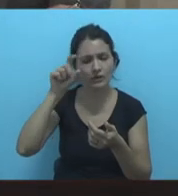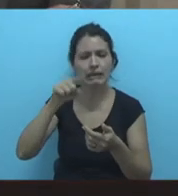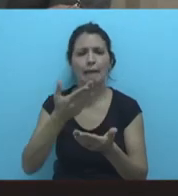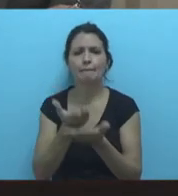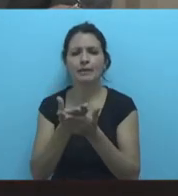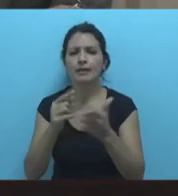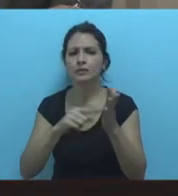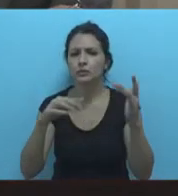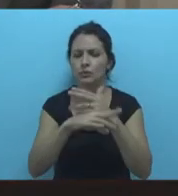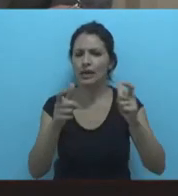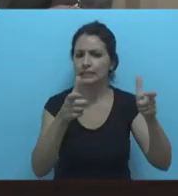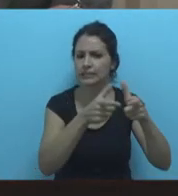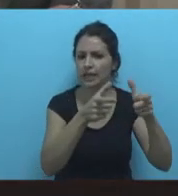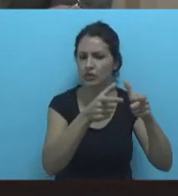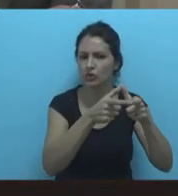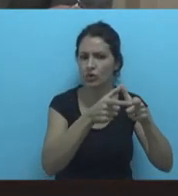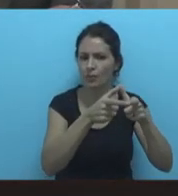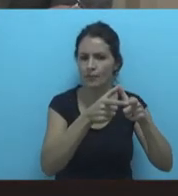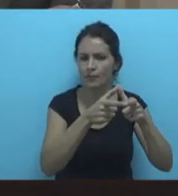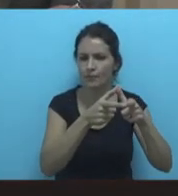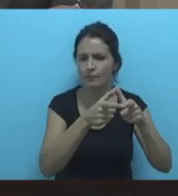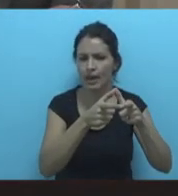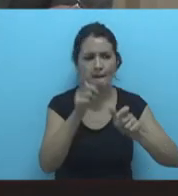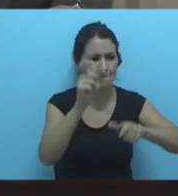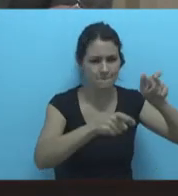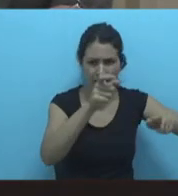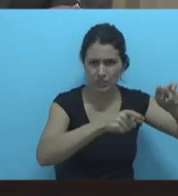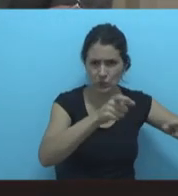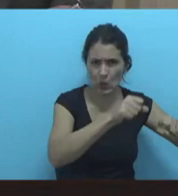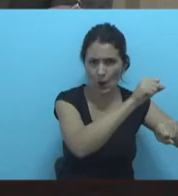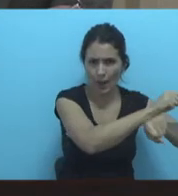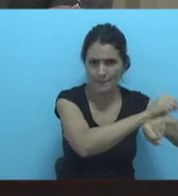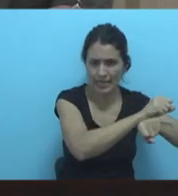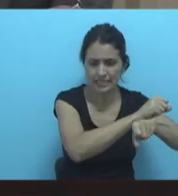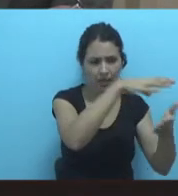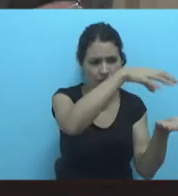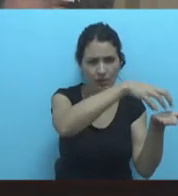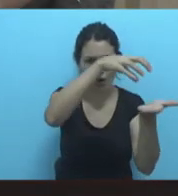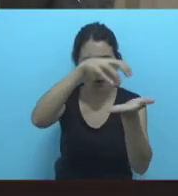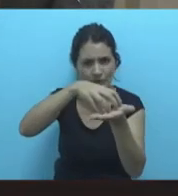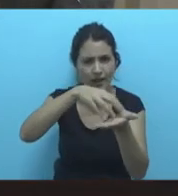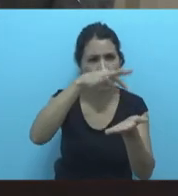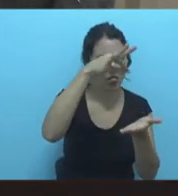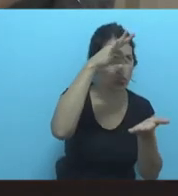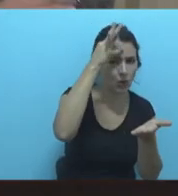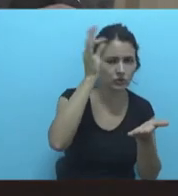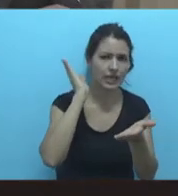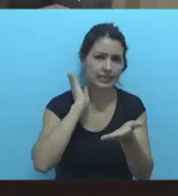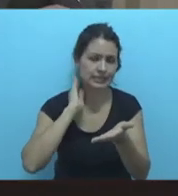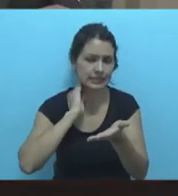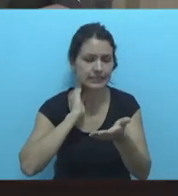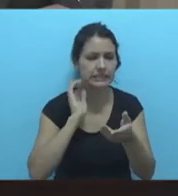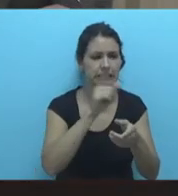posible el traslado de presos de las comisarías 12 y 16 con superpoblación a unidades penitenciarias de la